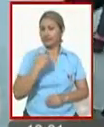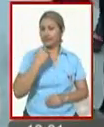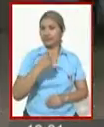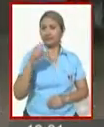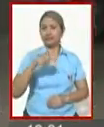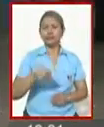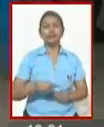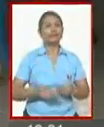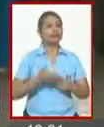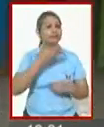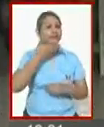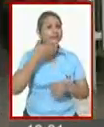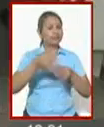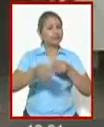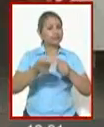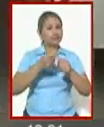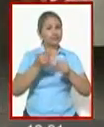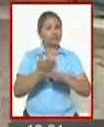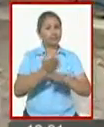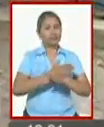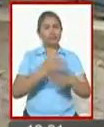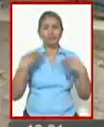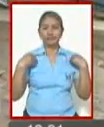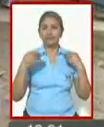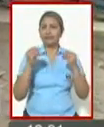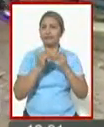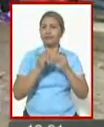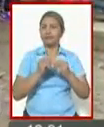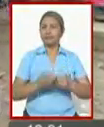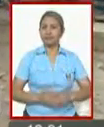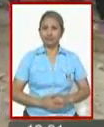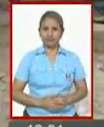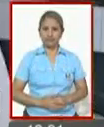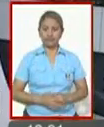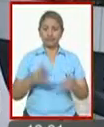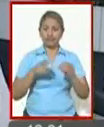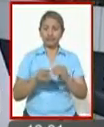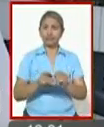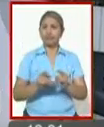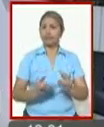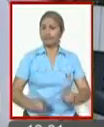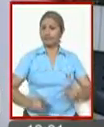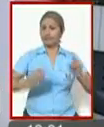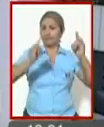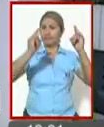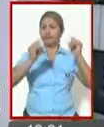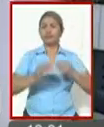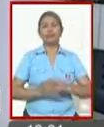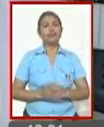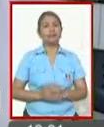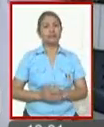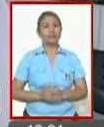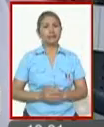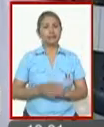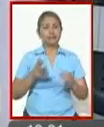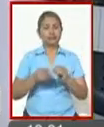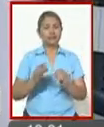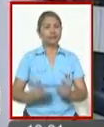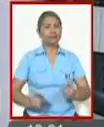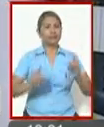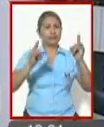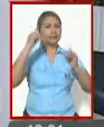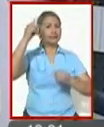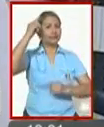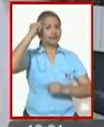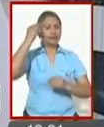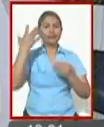que debería dar más prioridad al tema de salud más que al cemento. Inaugurar edificios aparte o inaugurar los edificios